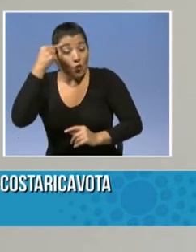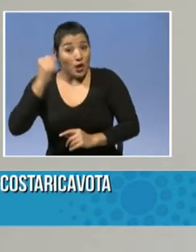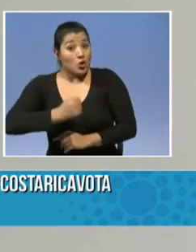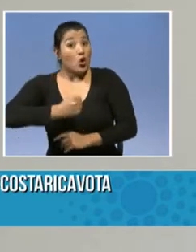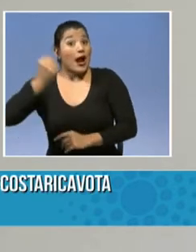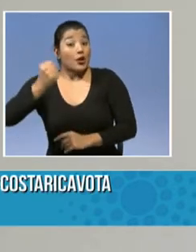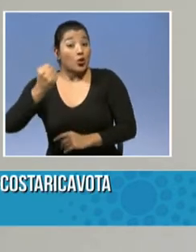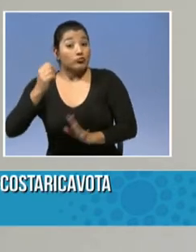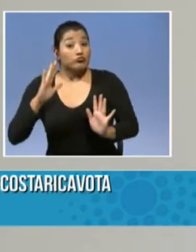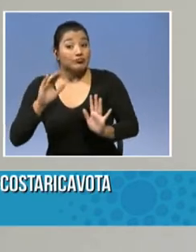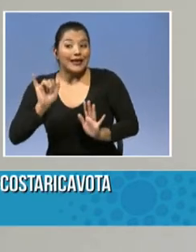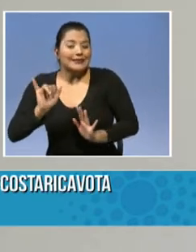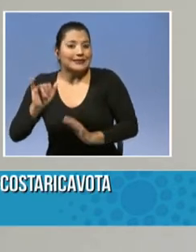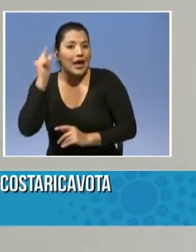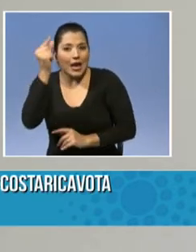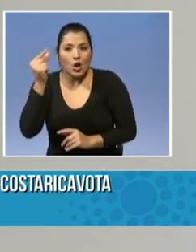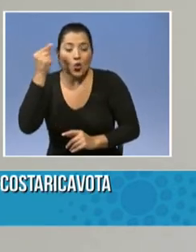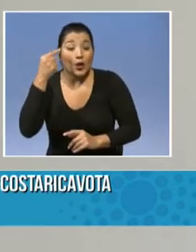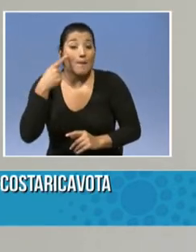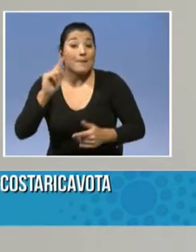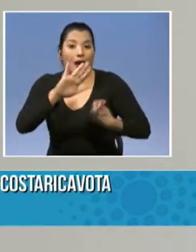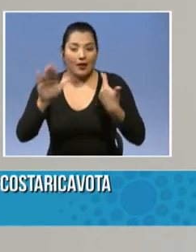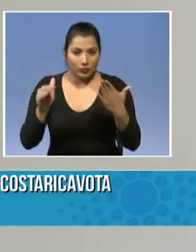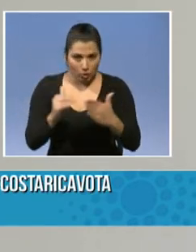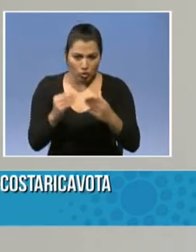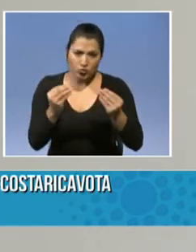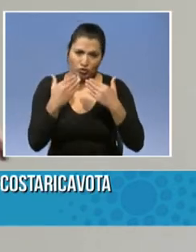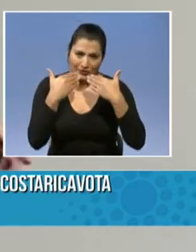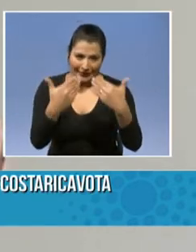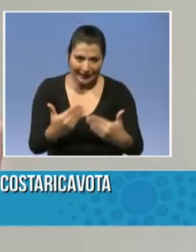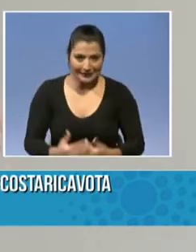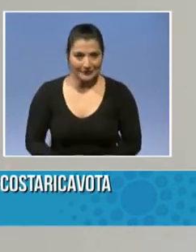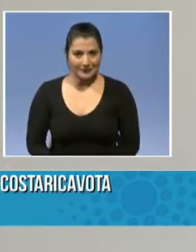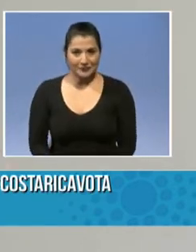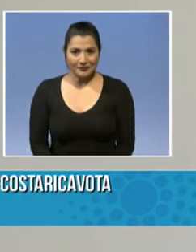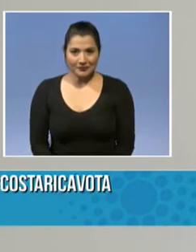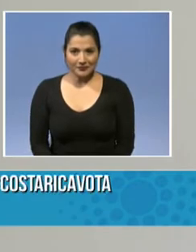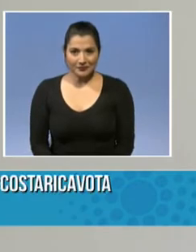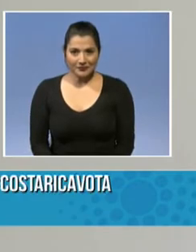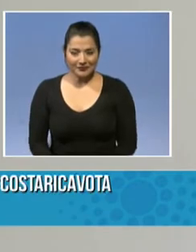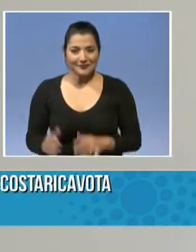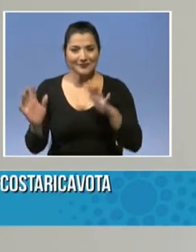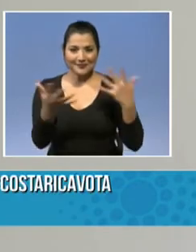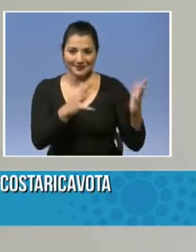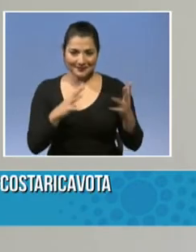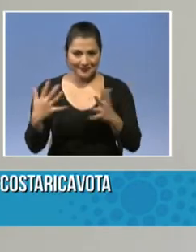mayoría es el gobierno de todos. Muchas gracias.